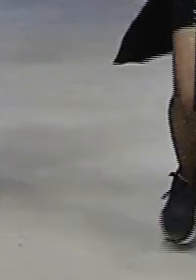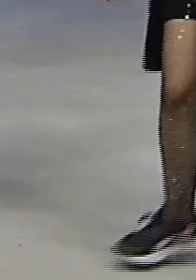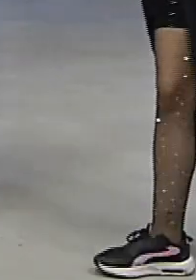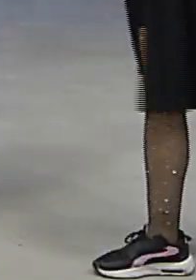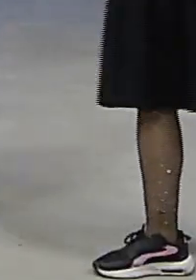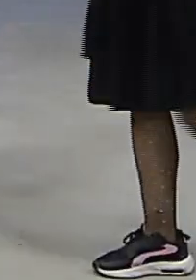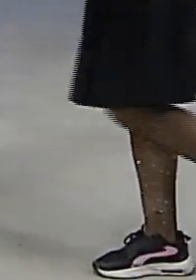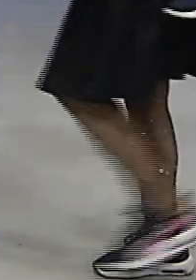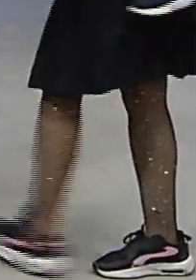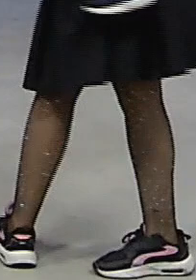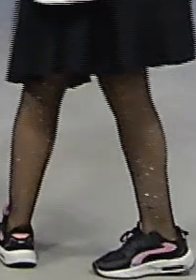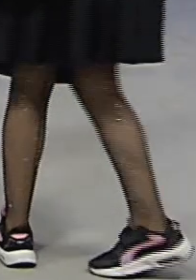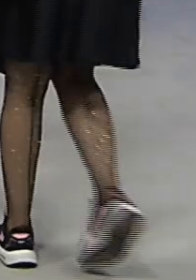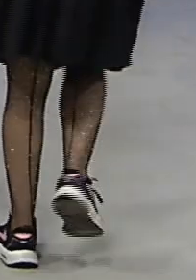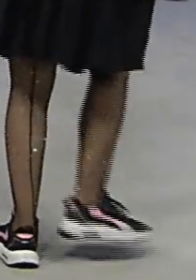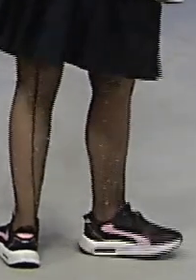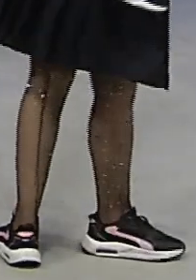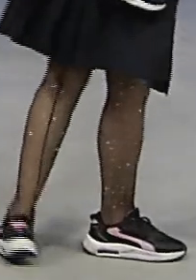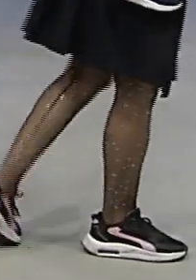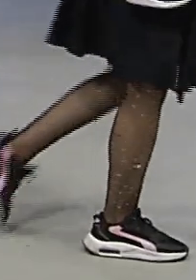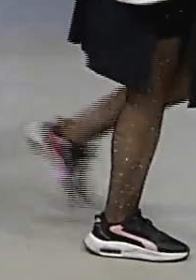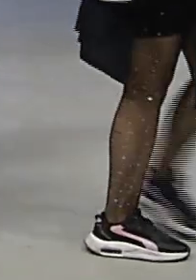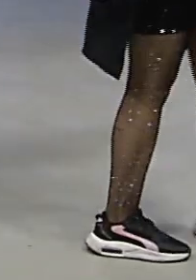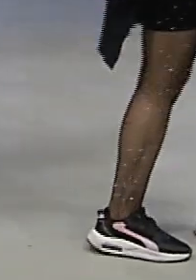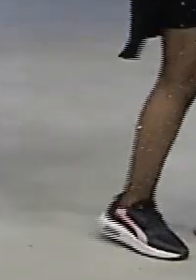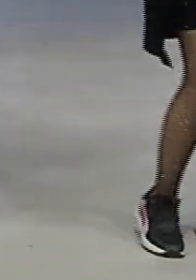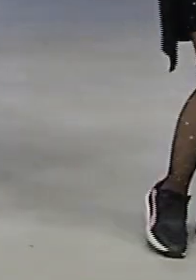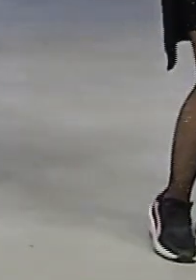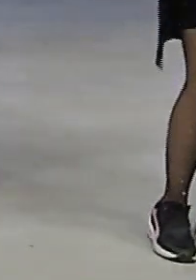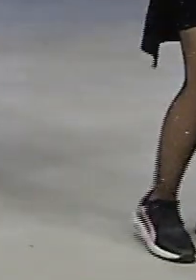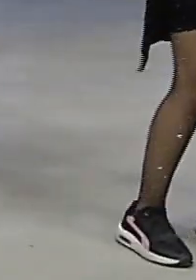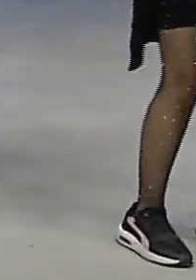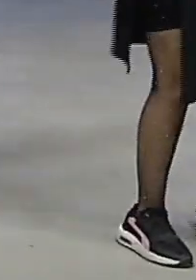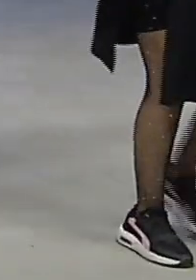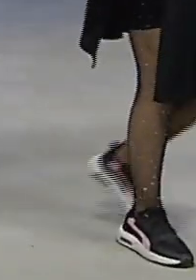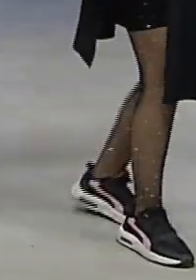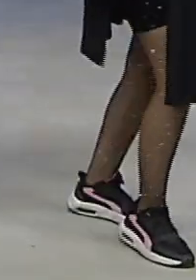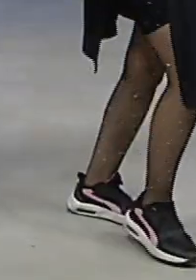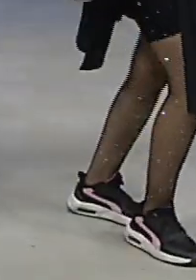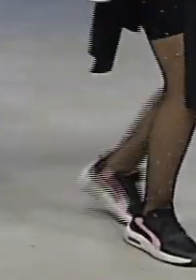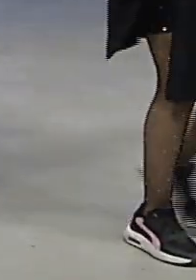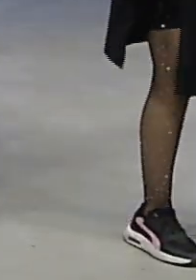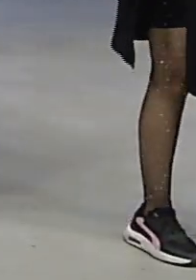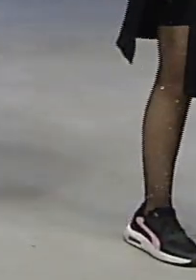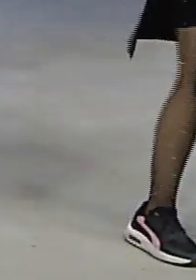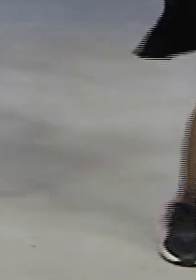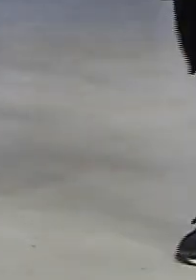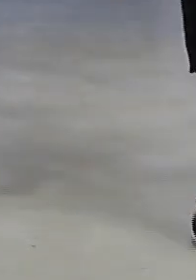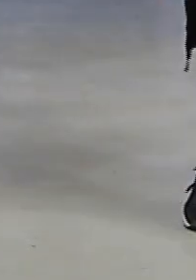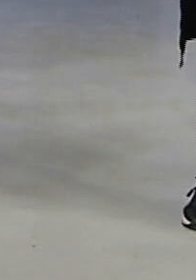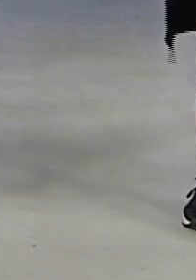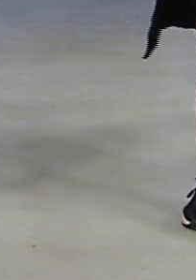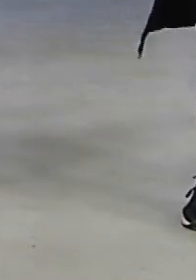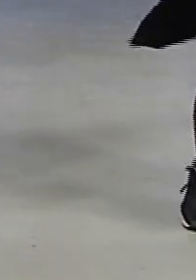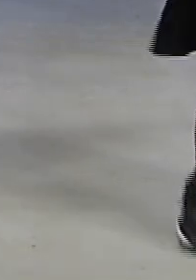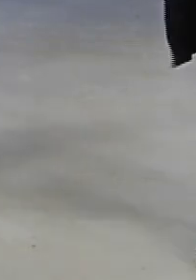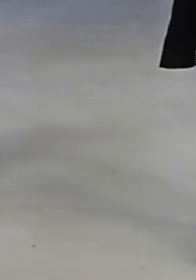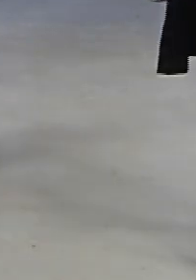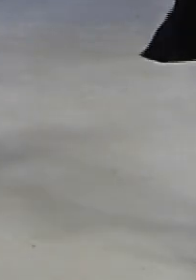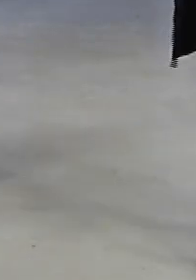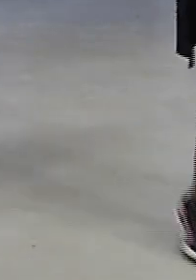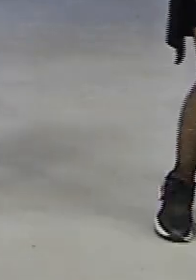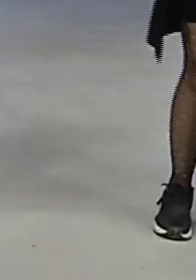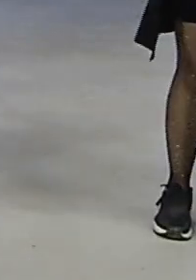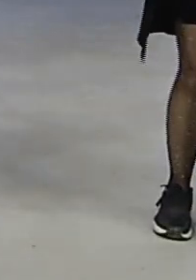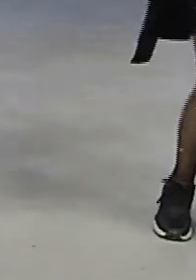se fue a bañar al mar para ver si en las blancas olas su